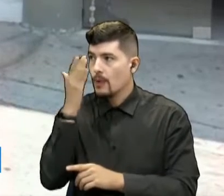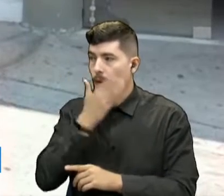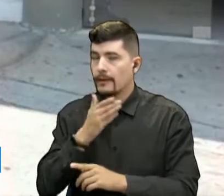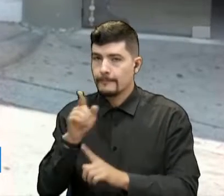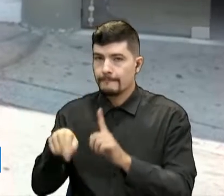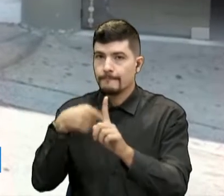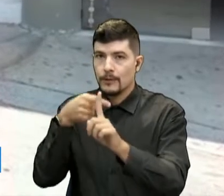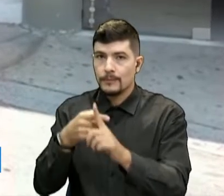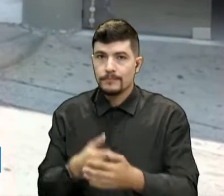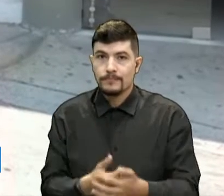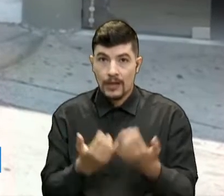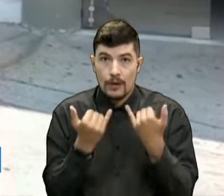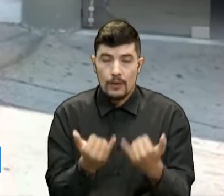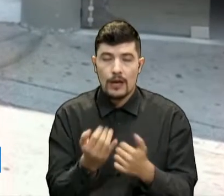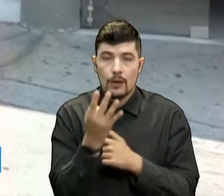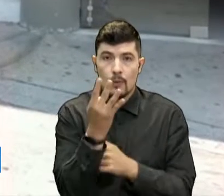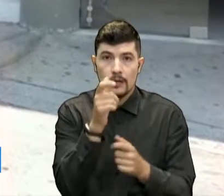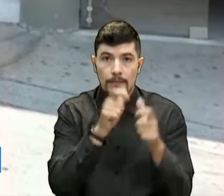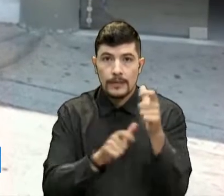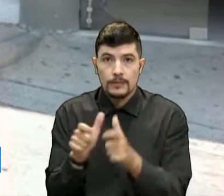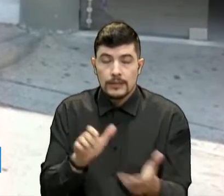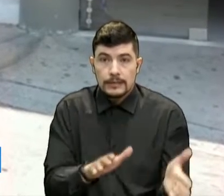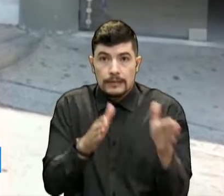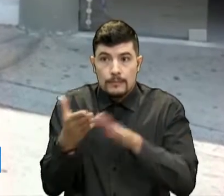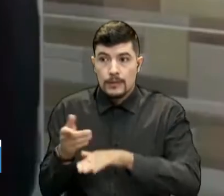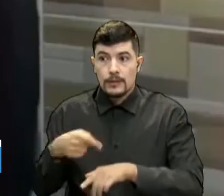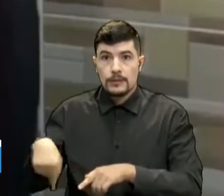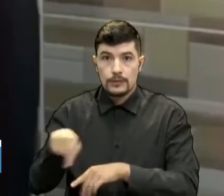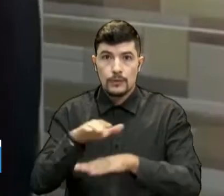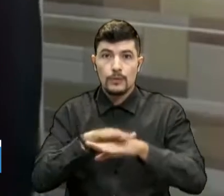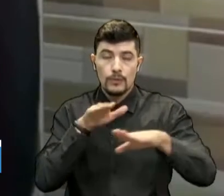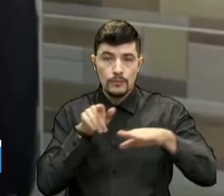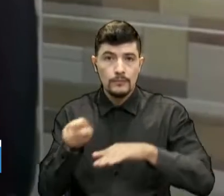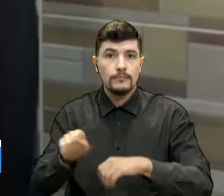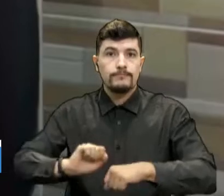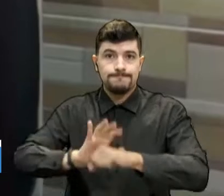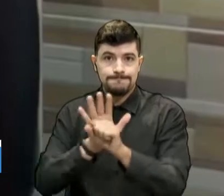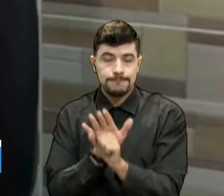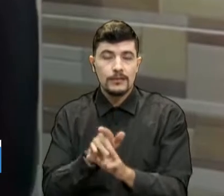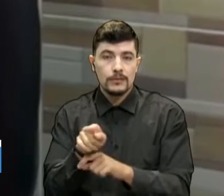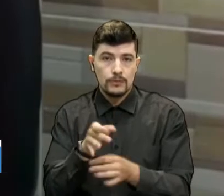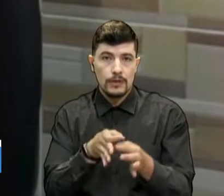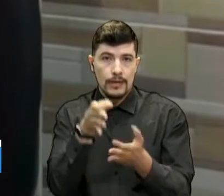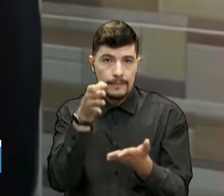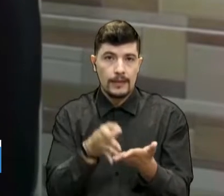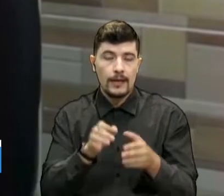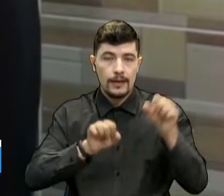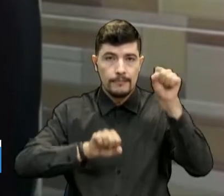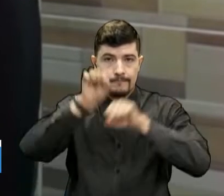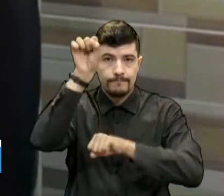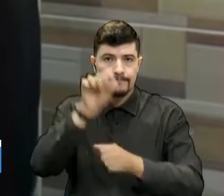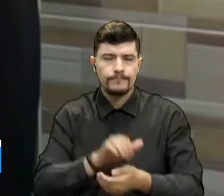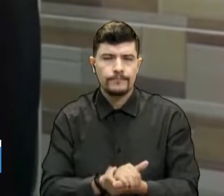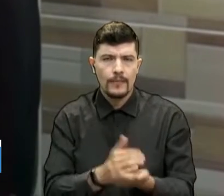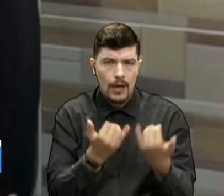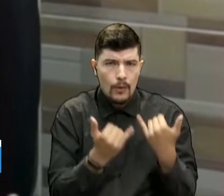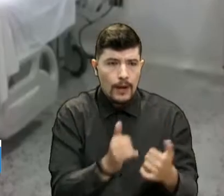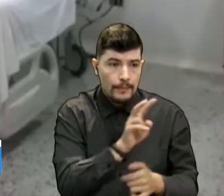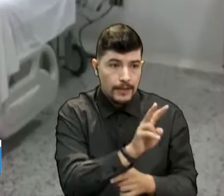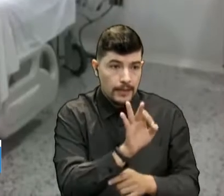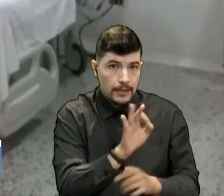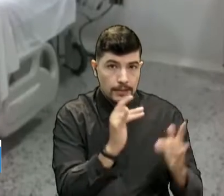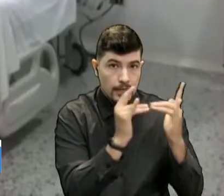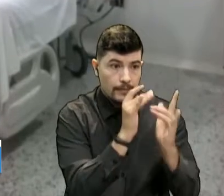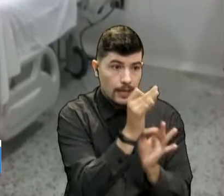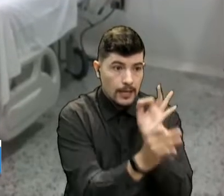este fallecimiento ya son cuatro las personas que han perdido la vida a causa del cob y 19na capital comunera en este momento de las 23 camas uci